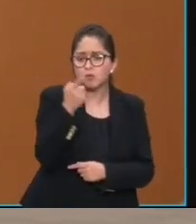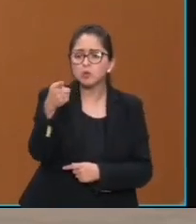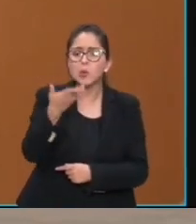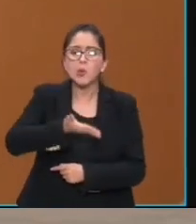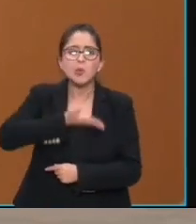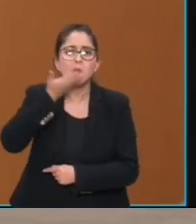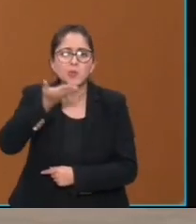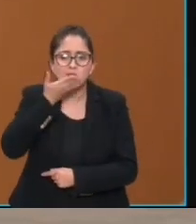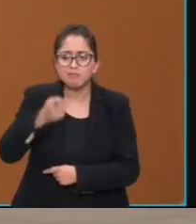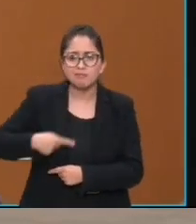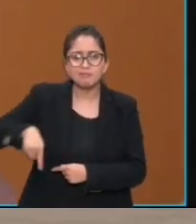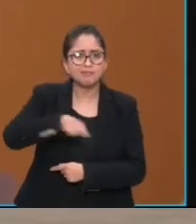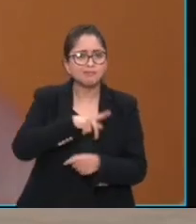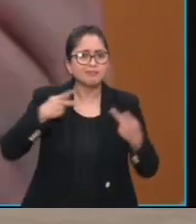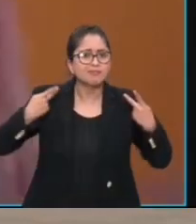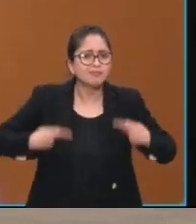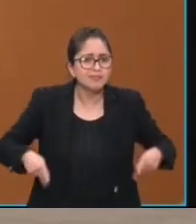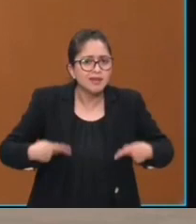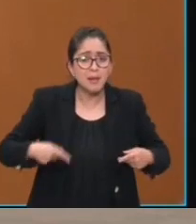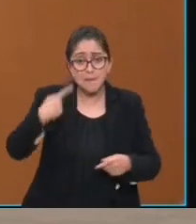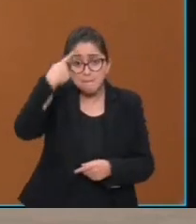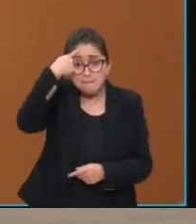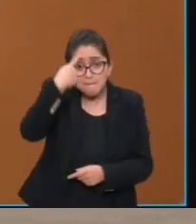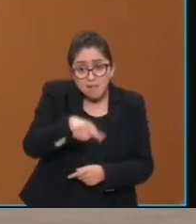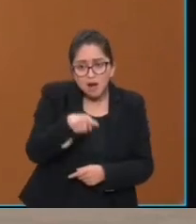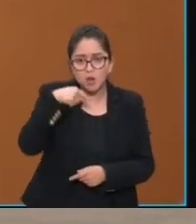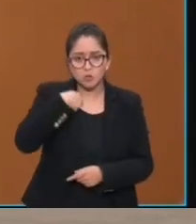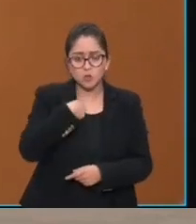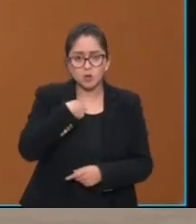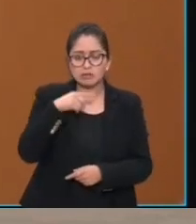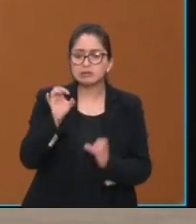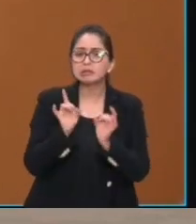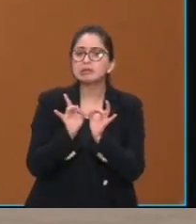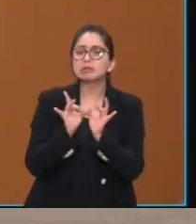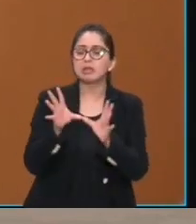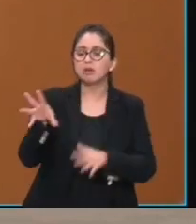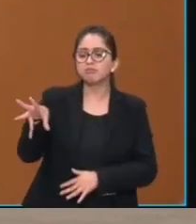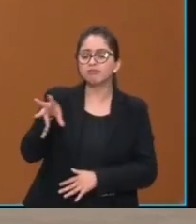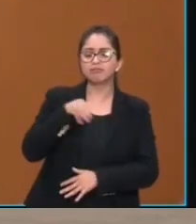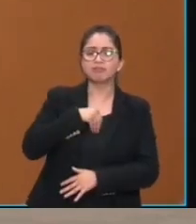para poder hacer que las probabilidades de adquirir una enfermedad,